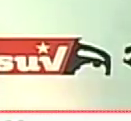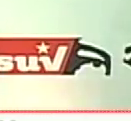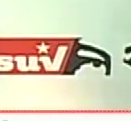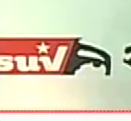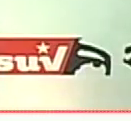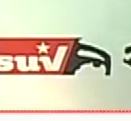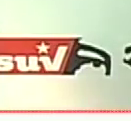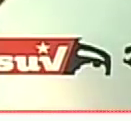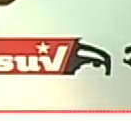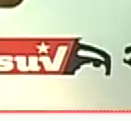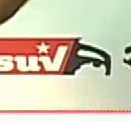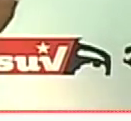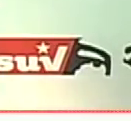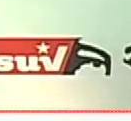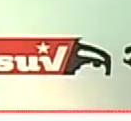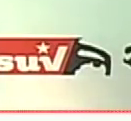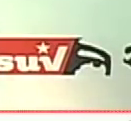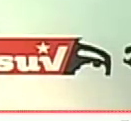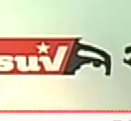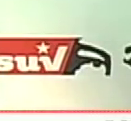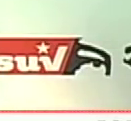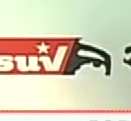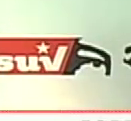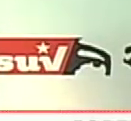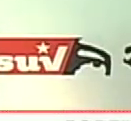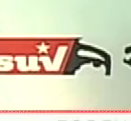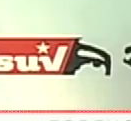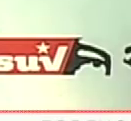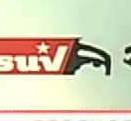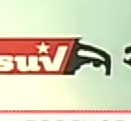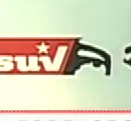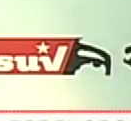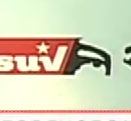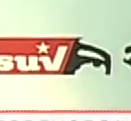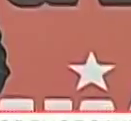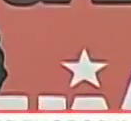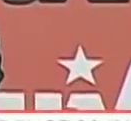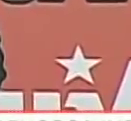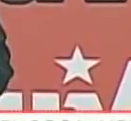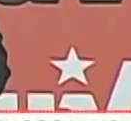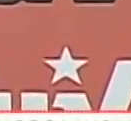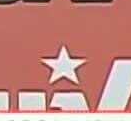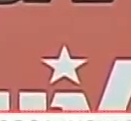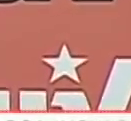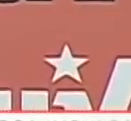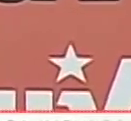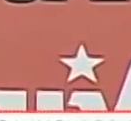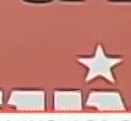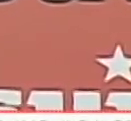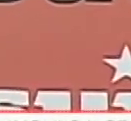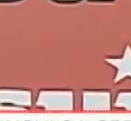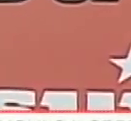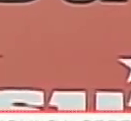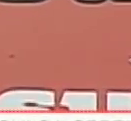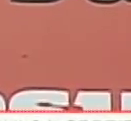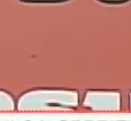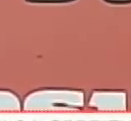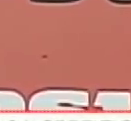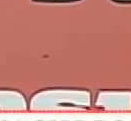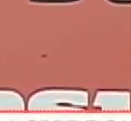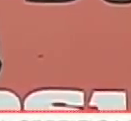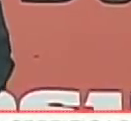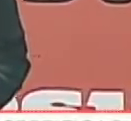Bien, tenían ustedes allí las declaraciones del primer vicepresidente del Partido Socialista Unido de Venezuela,